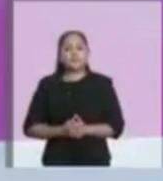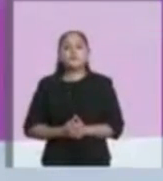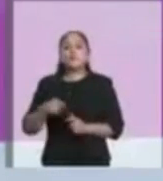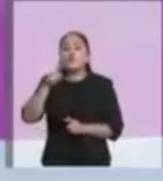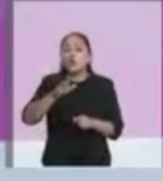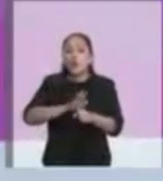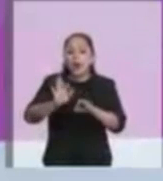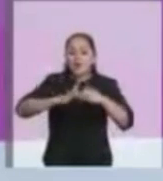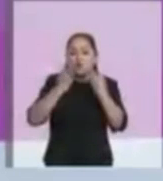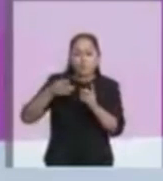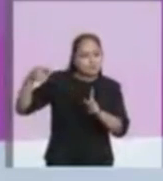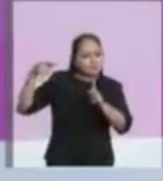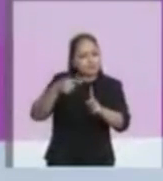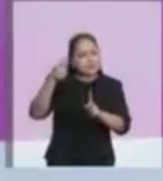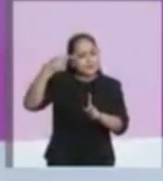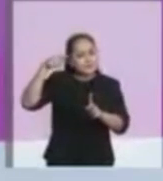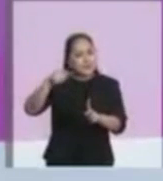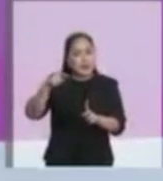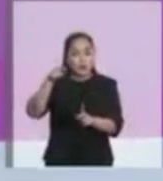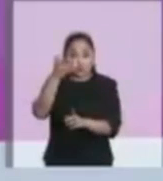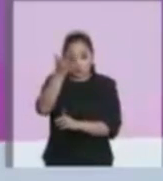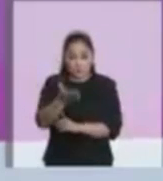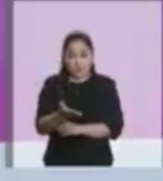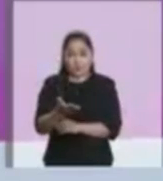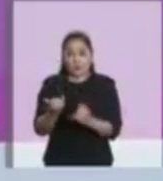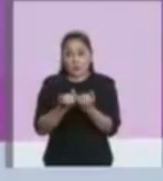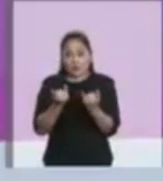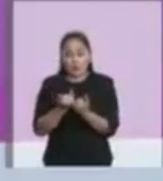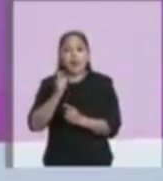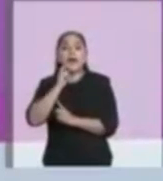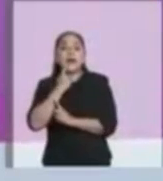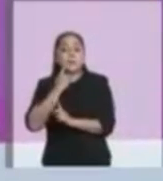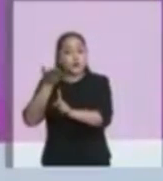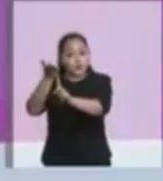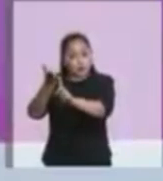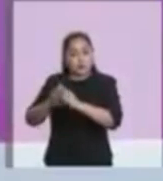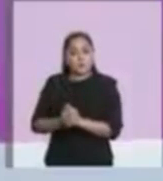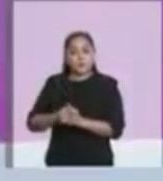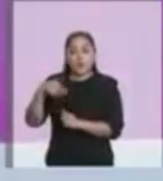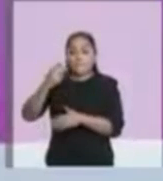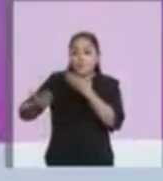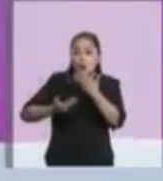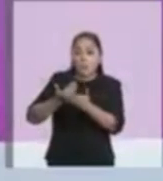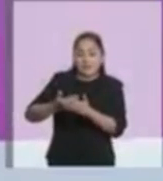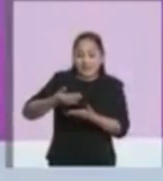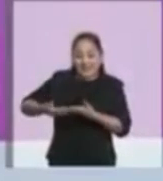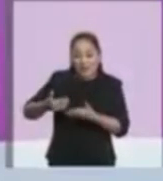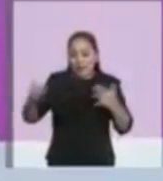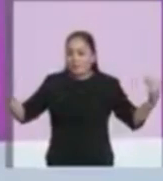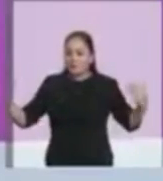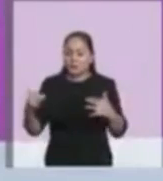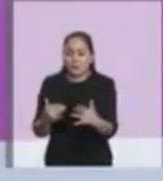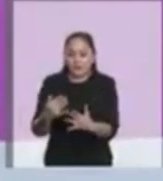el mecanismo concreto para que cumpla usted, y me refiero a Andrés Manuel López Obrador, sus promesas de campaña y para